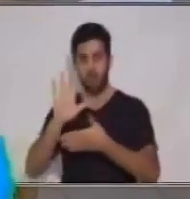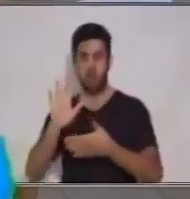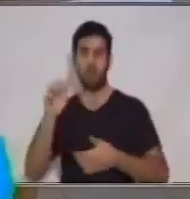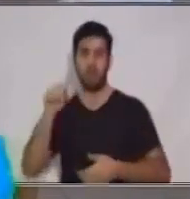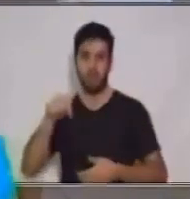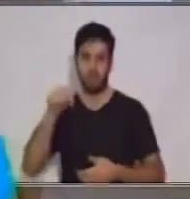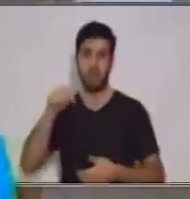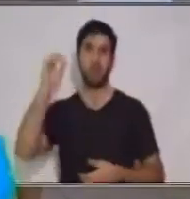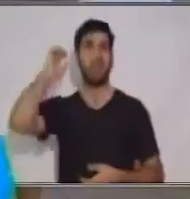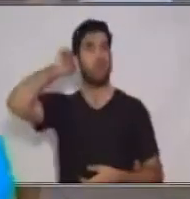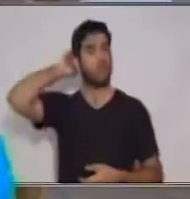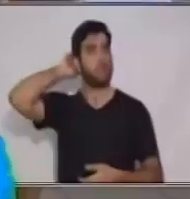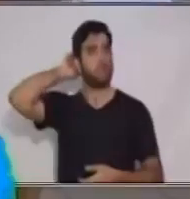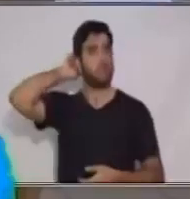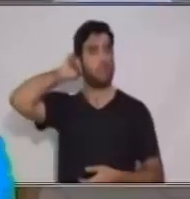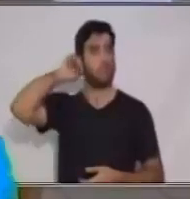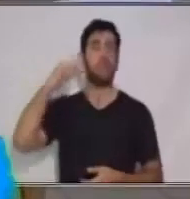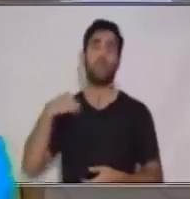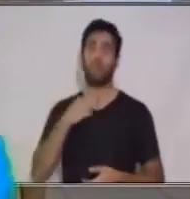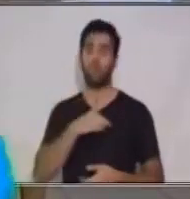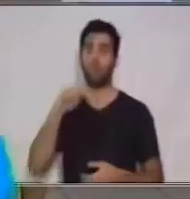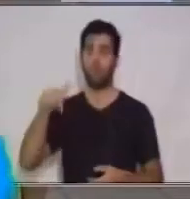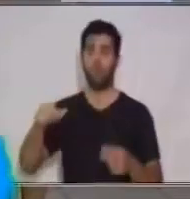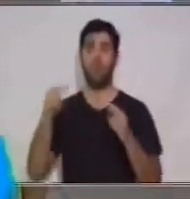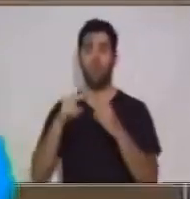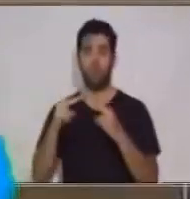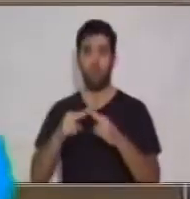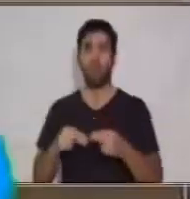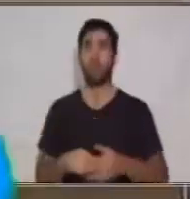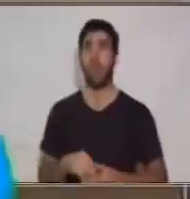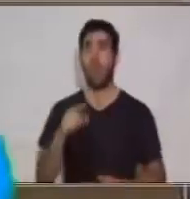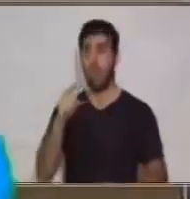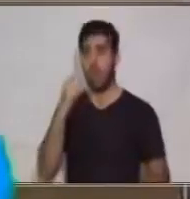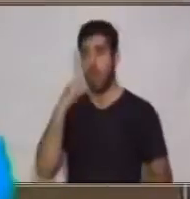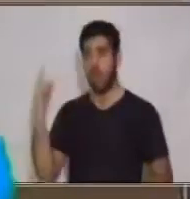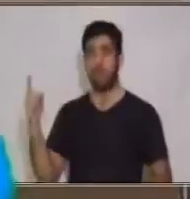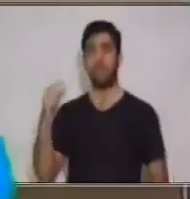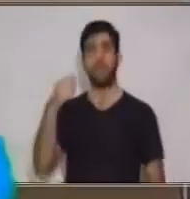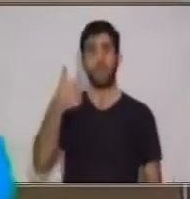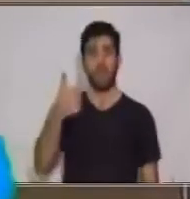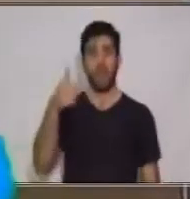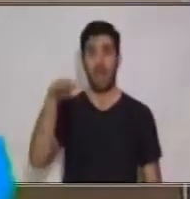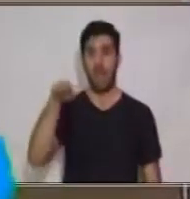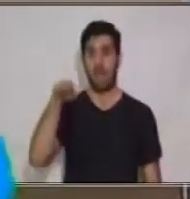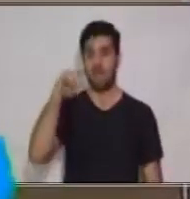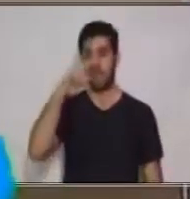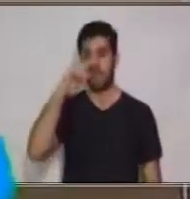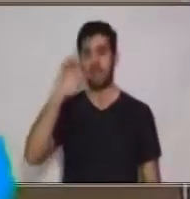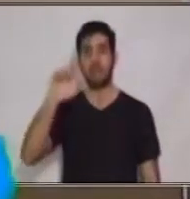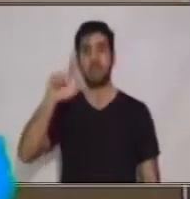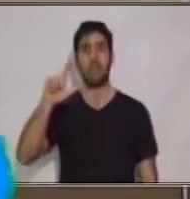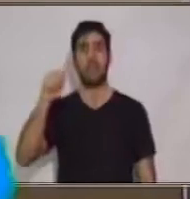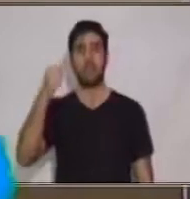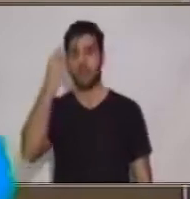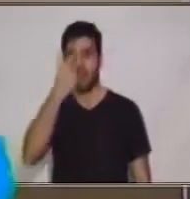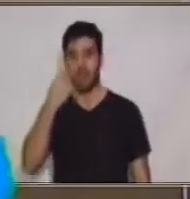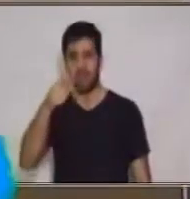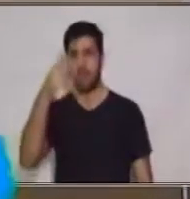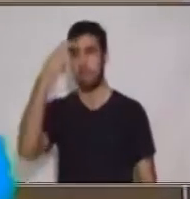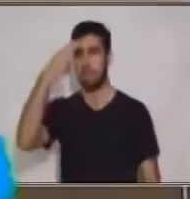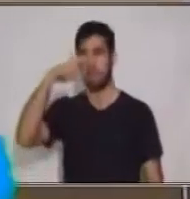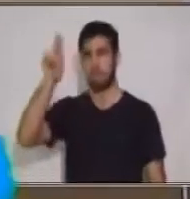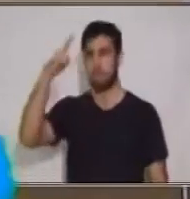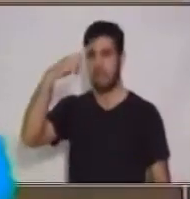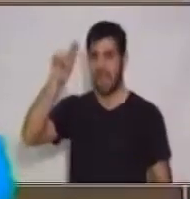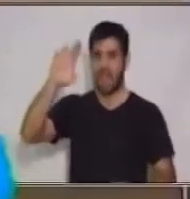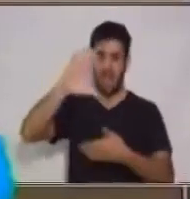tenemos hoy o que conocemos hoy en día. Los aztecas, que fue una civilización que abarcó parte de México y